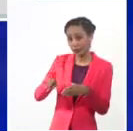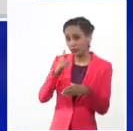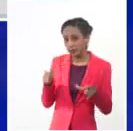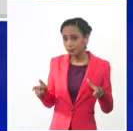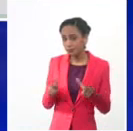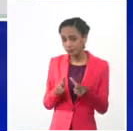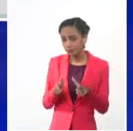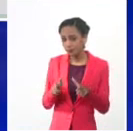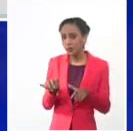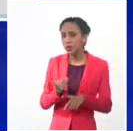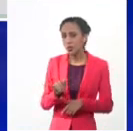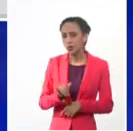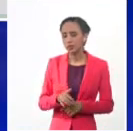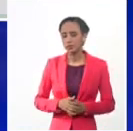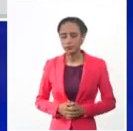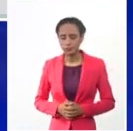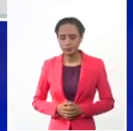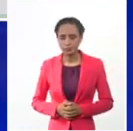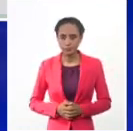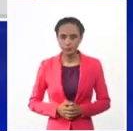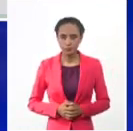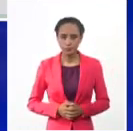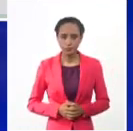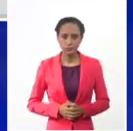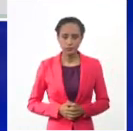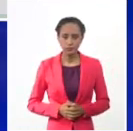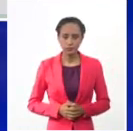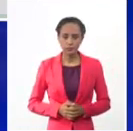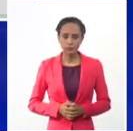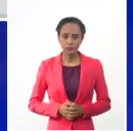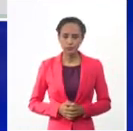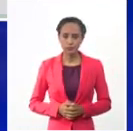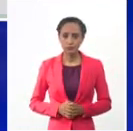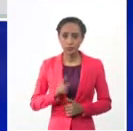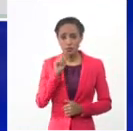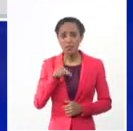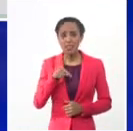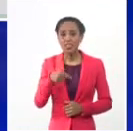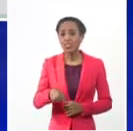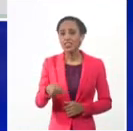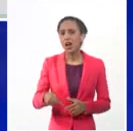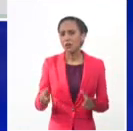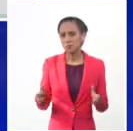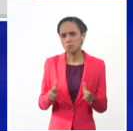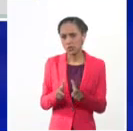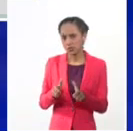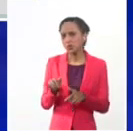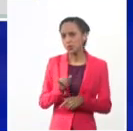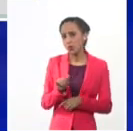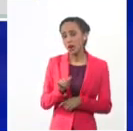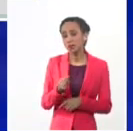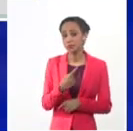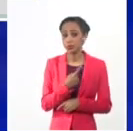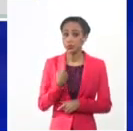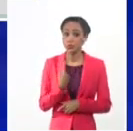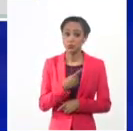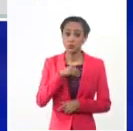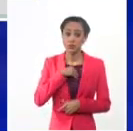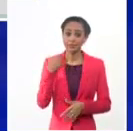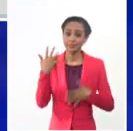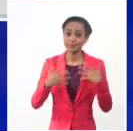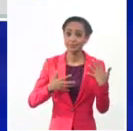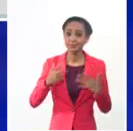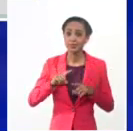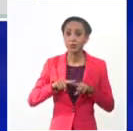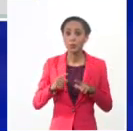reducción sistemática de la incidencia por día, lo cual es de mucha satisfacción,